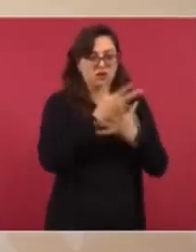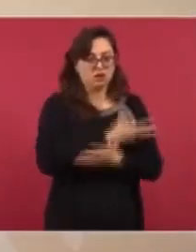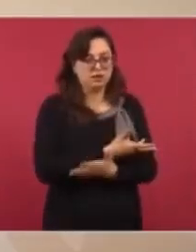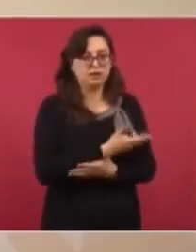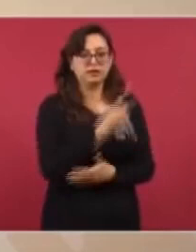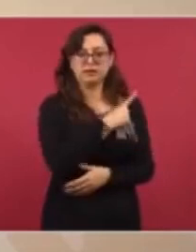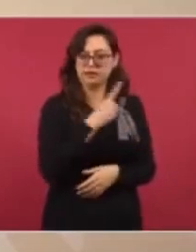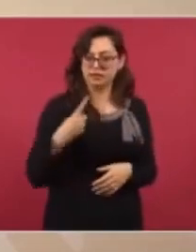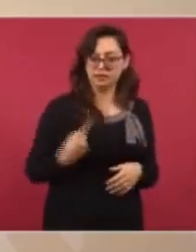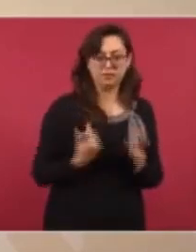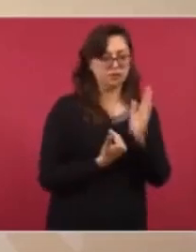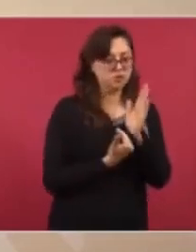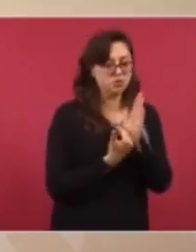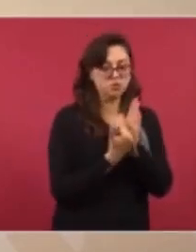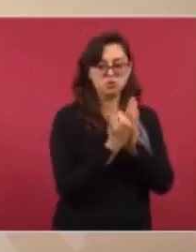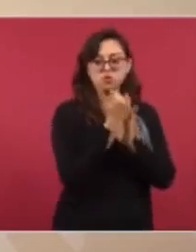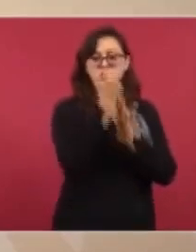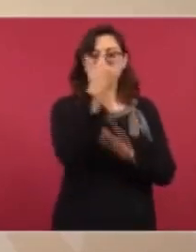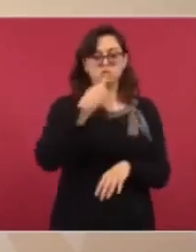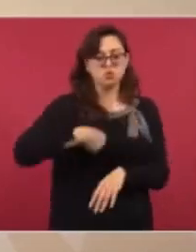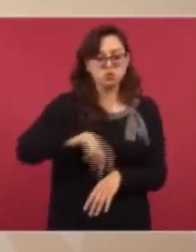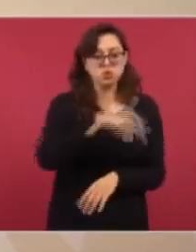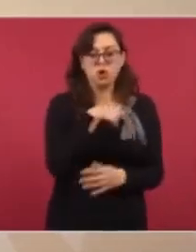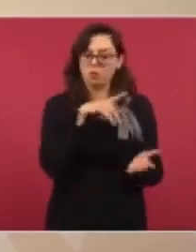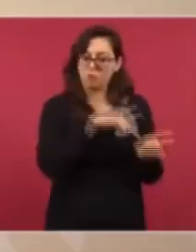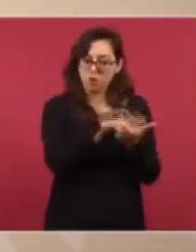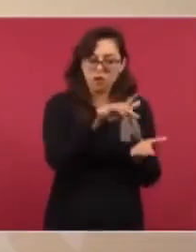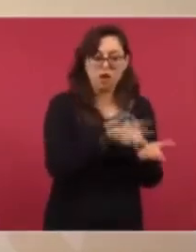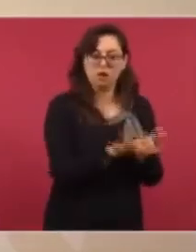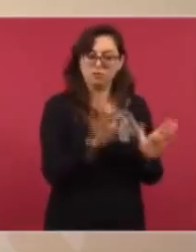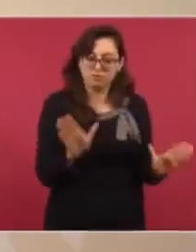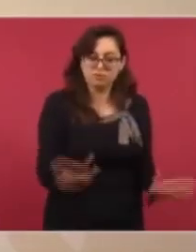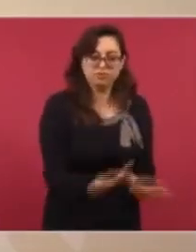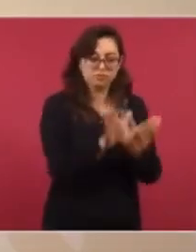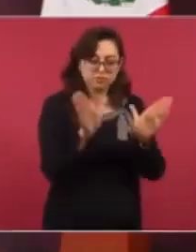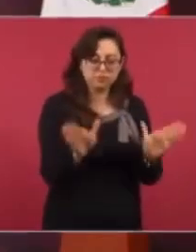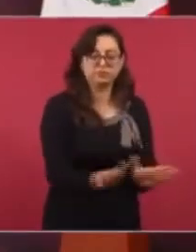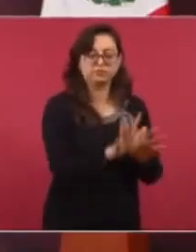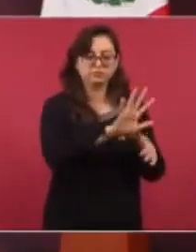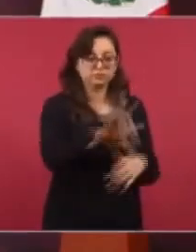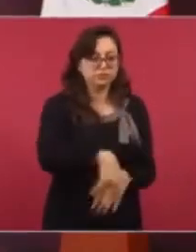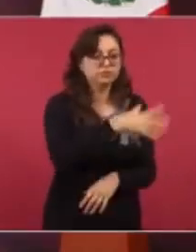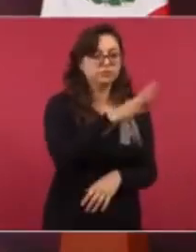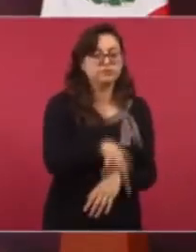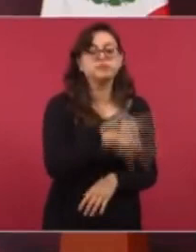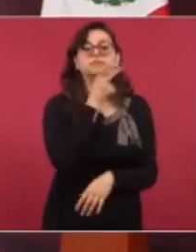porque destinamos dinero a la exploración, a la producción de pozos,